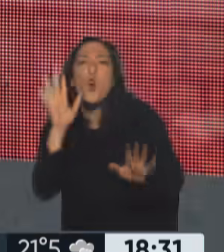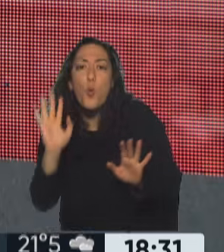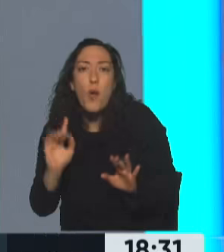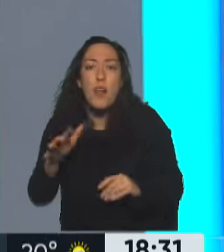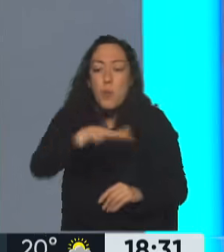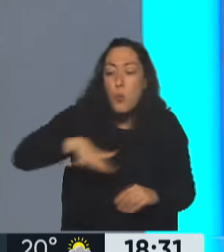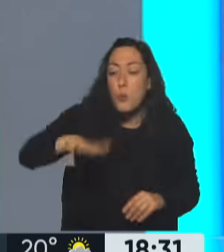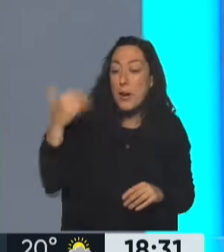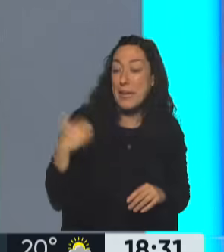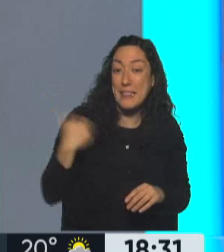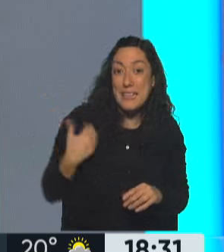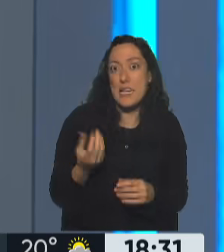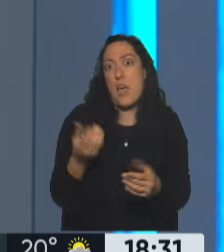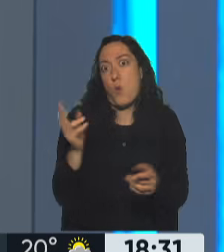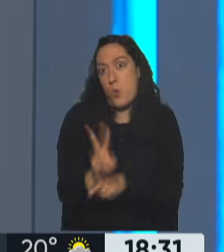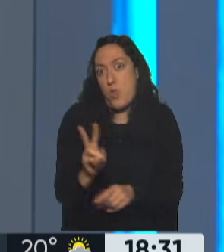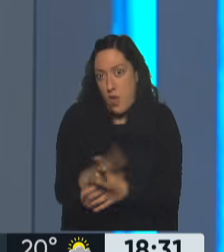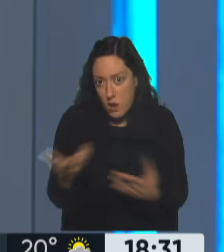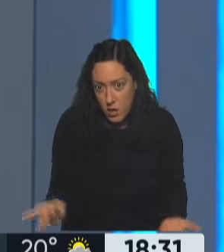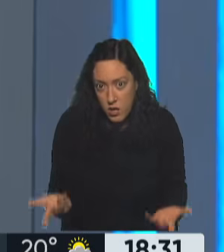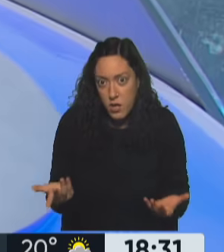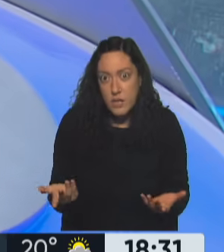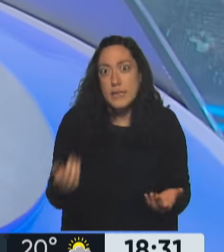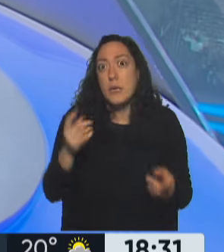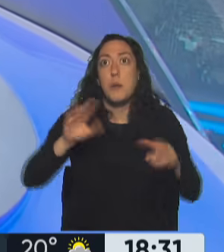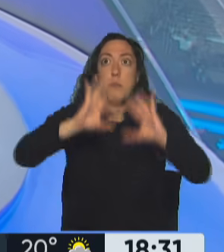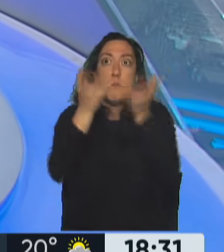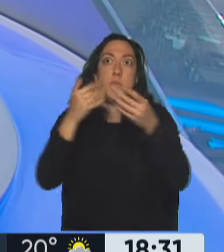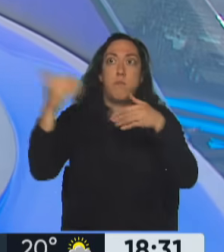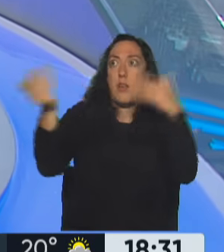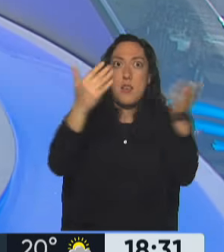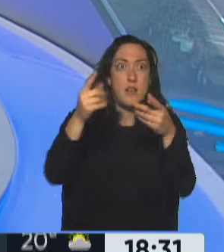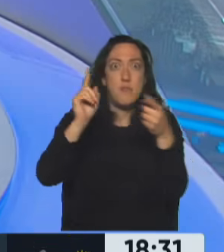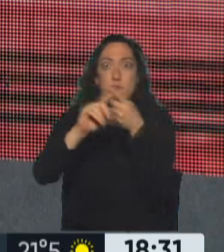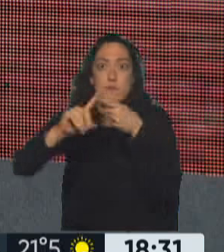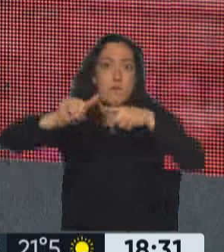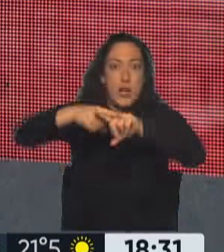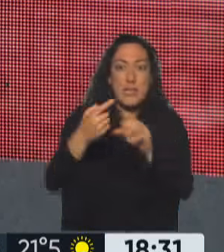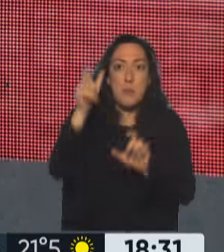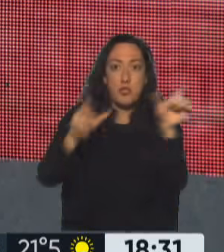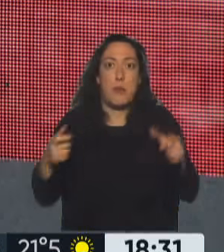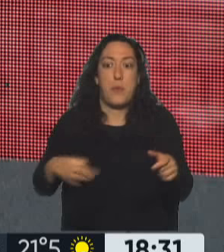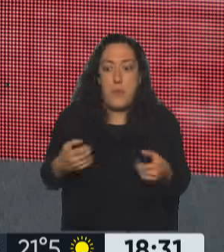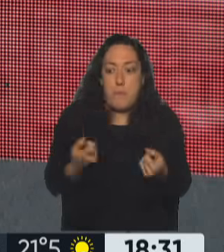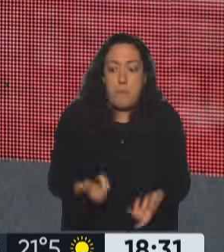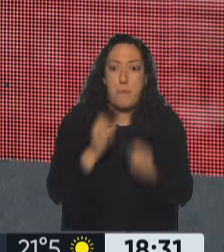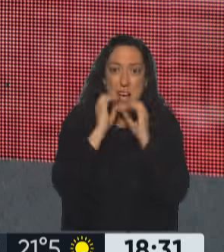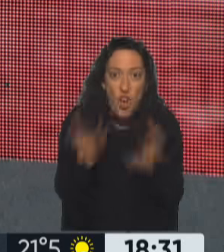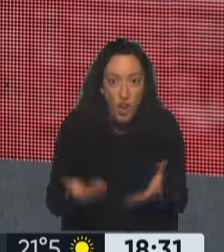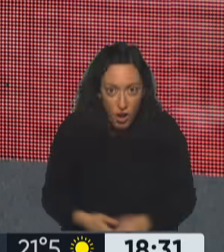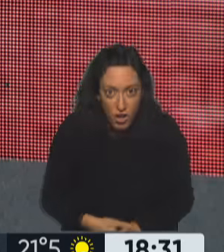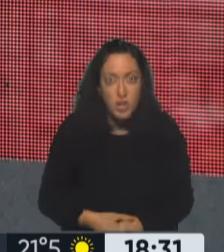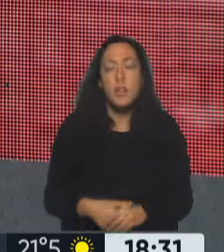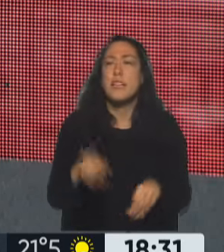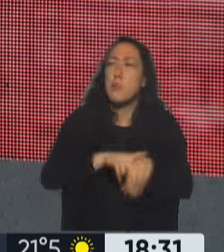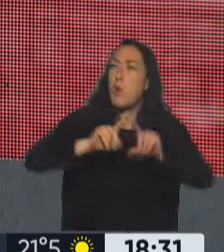pueblo argentino, porque si la política exterior no es para que la gente viva mejor, ¿para qué es? Claro. Bueno. Qué difícil a veces en Argentina pensar en políticas de Estado a largo